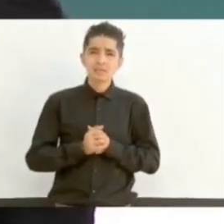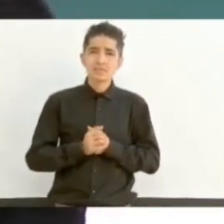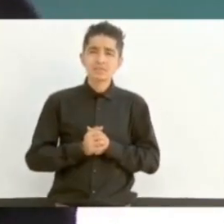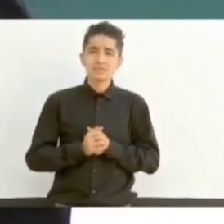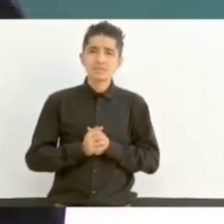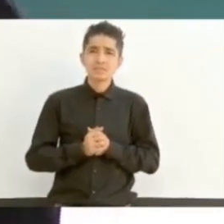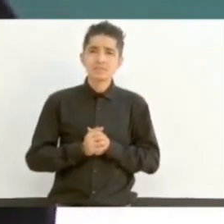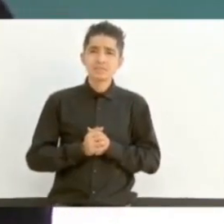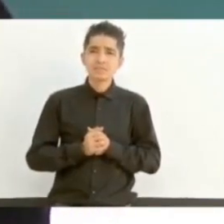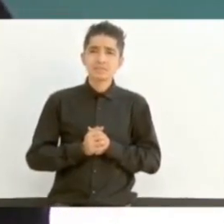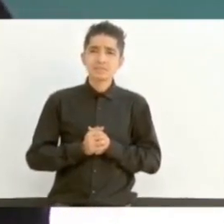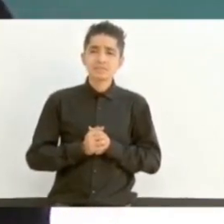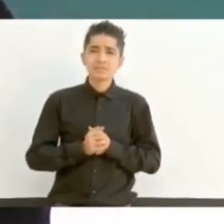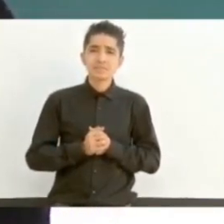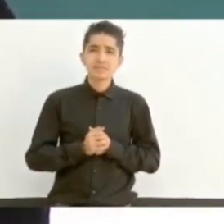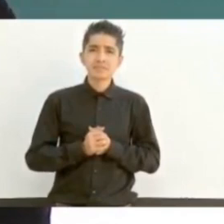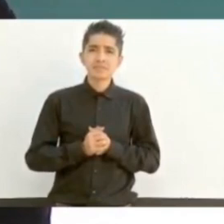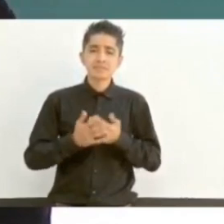no